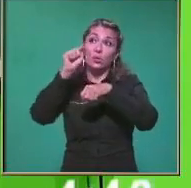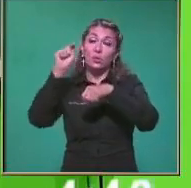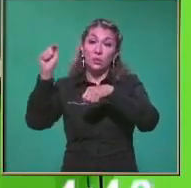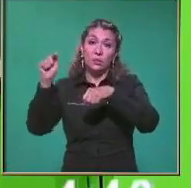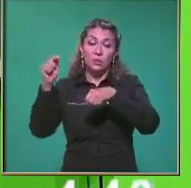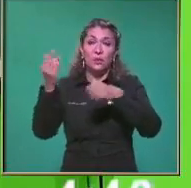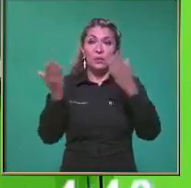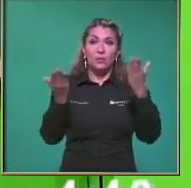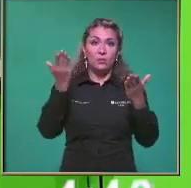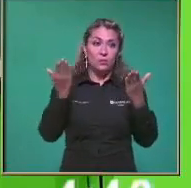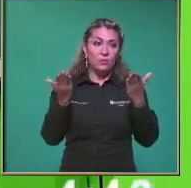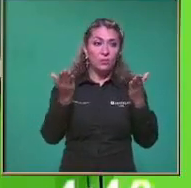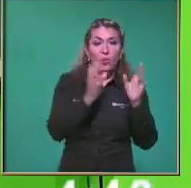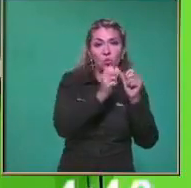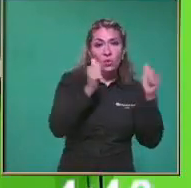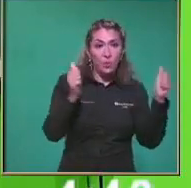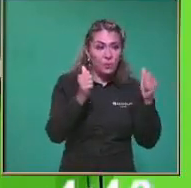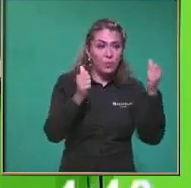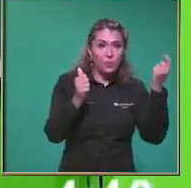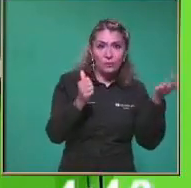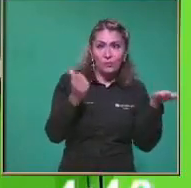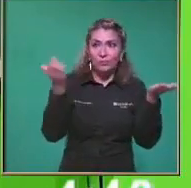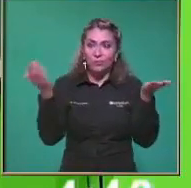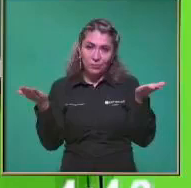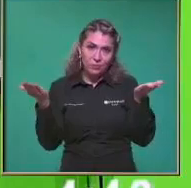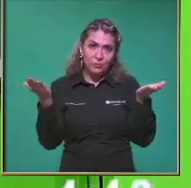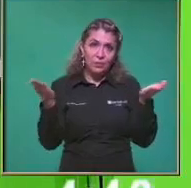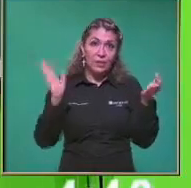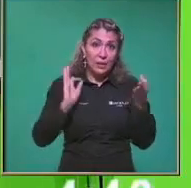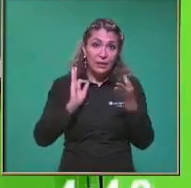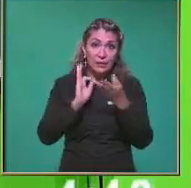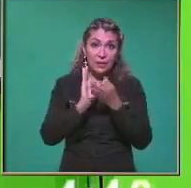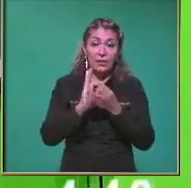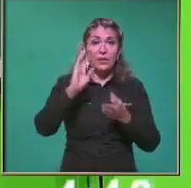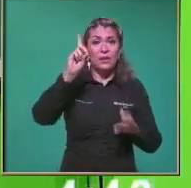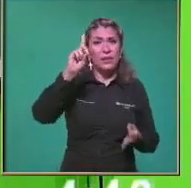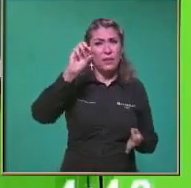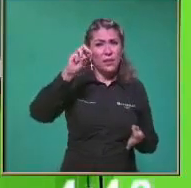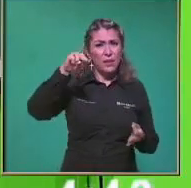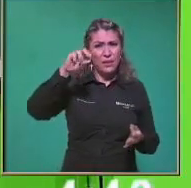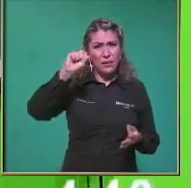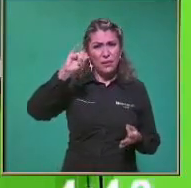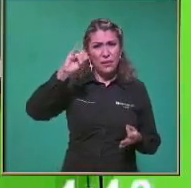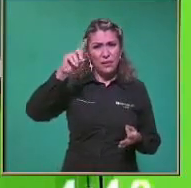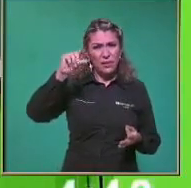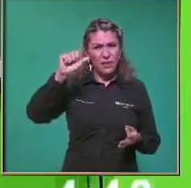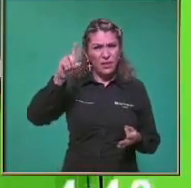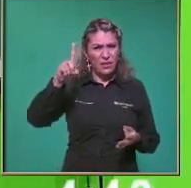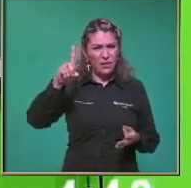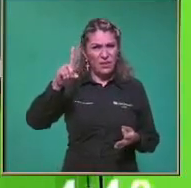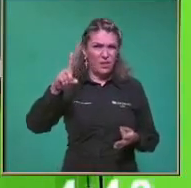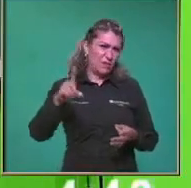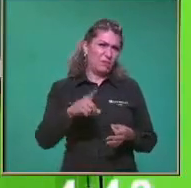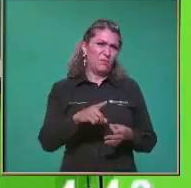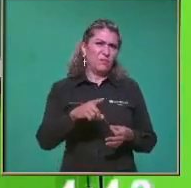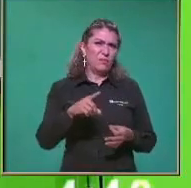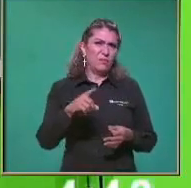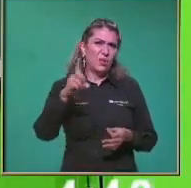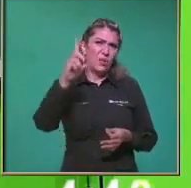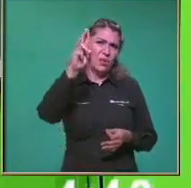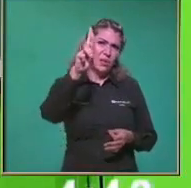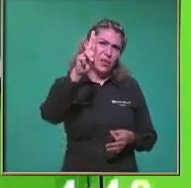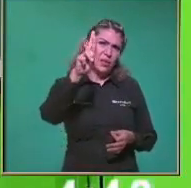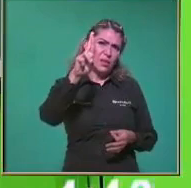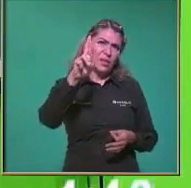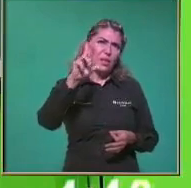o decimales dados. Acercamiento a la propiedad de densidad de los racionales. ¿Quiénes son los racionales, maestra? Los racionales son las fracciones,